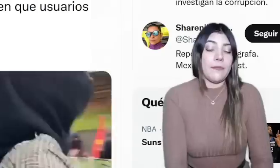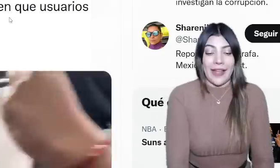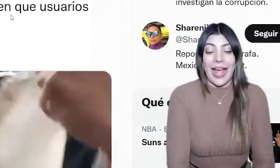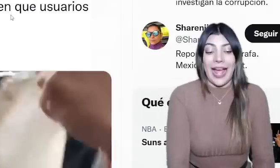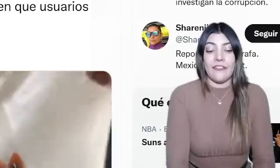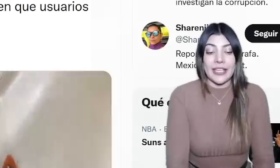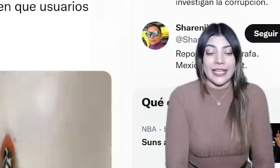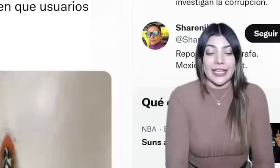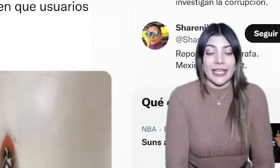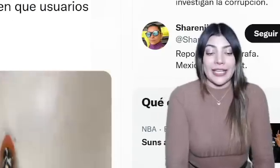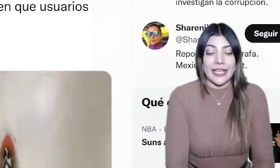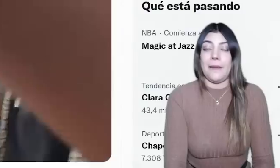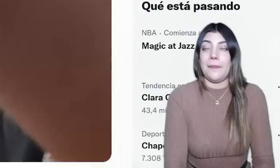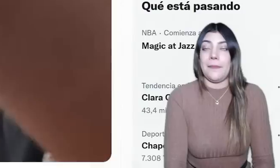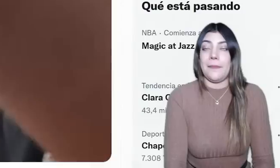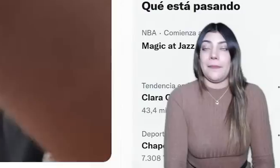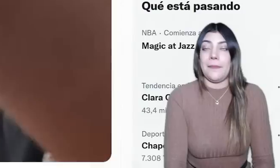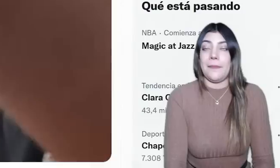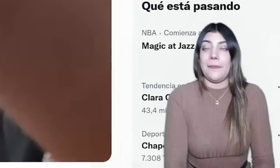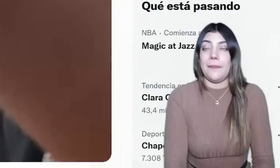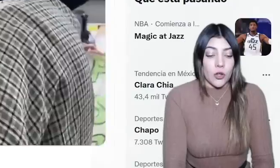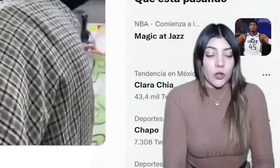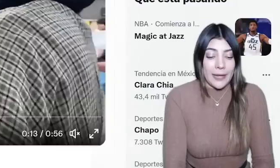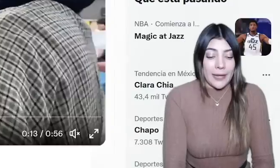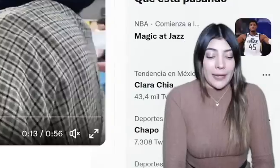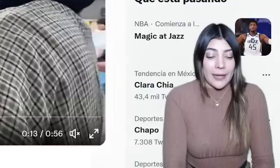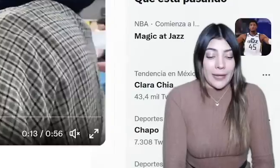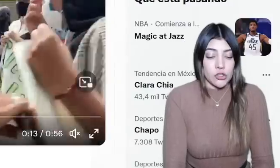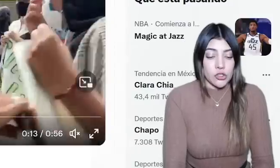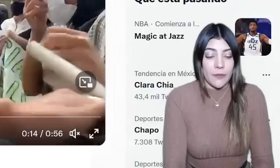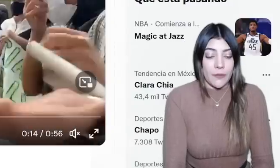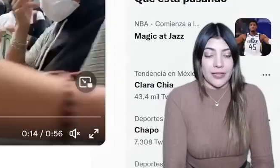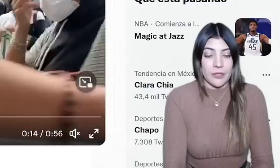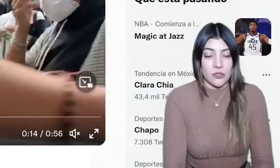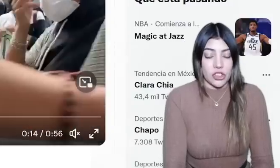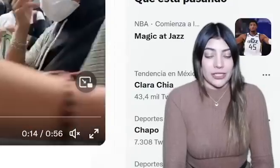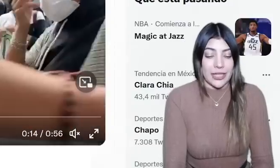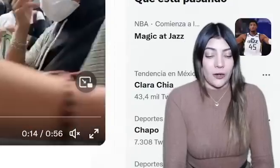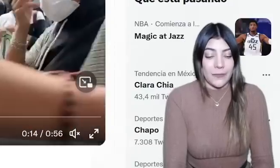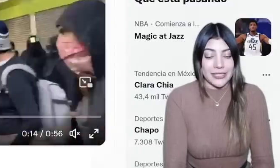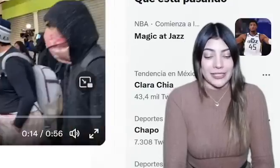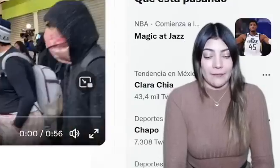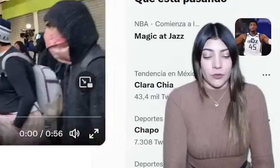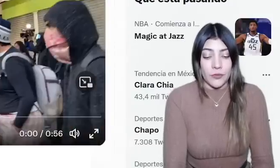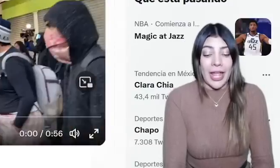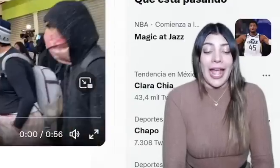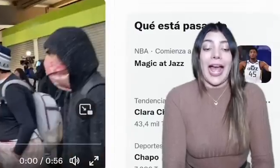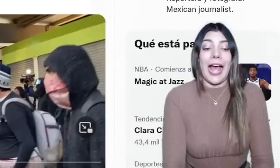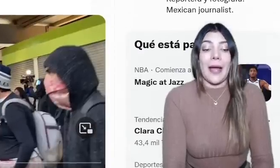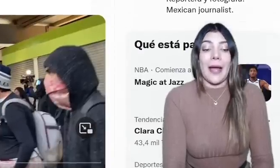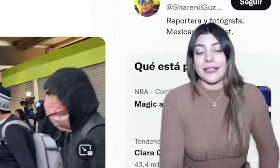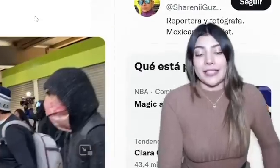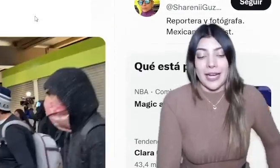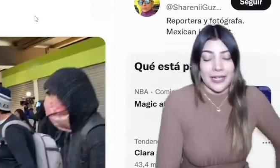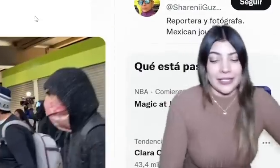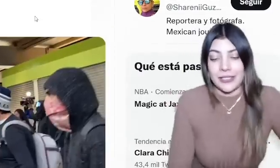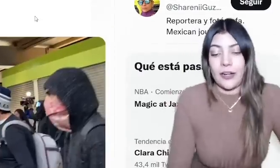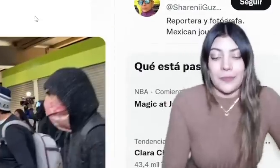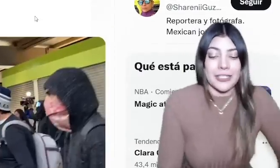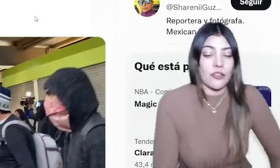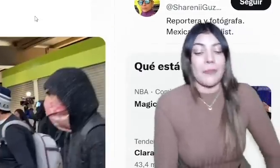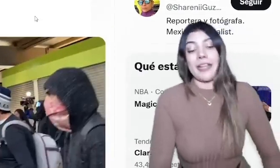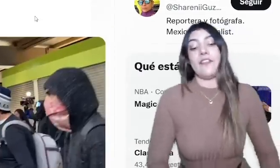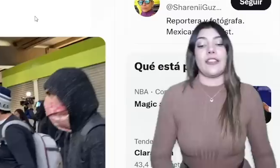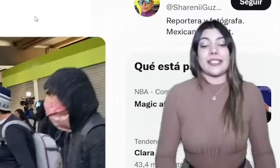fue enviada a vigilar el metro, por lo cual hay muchísimos jóvenes, amigos, que están comenzando a marchar,